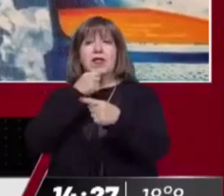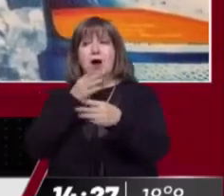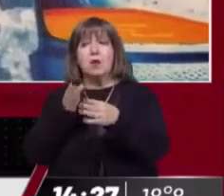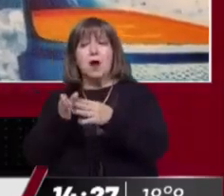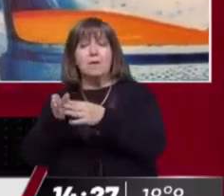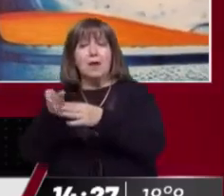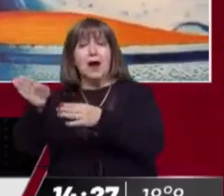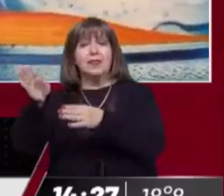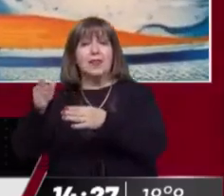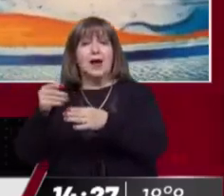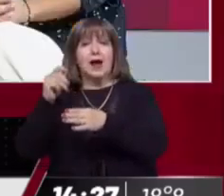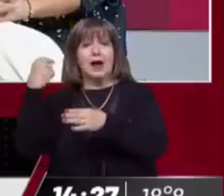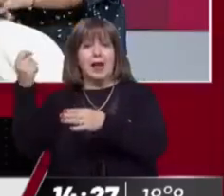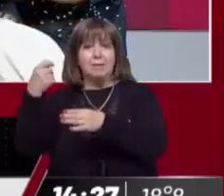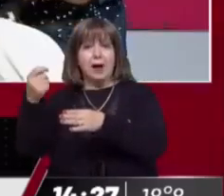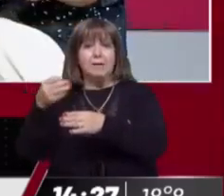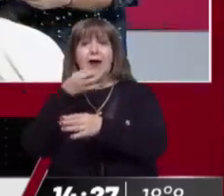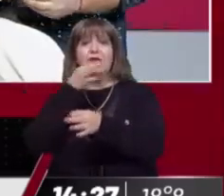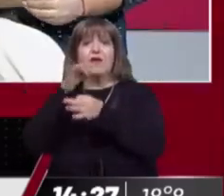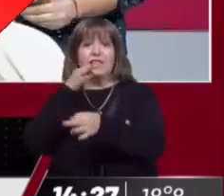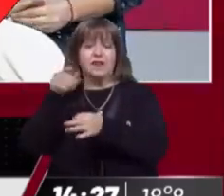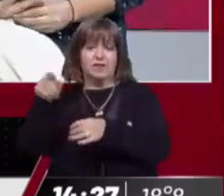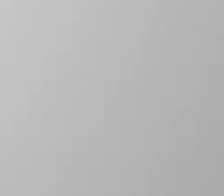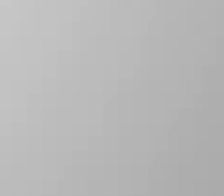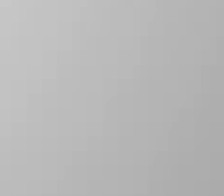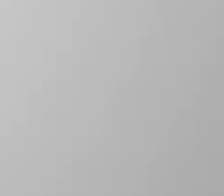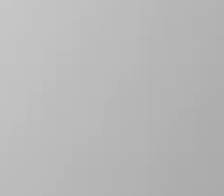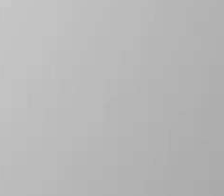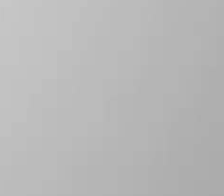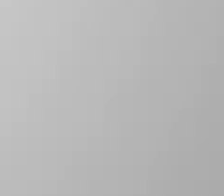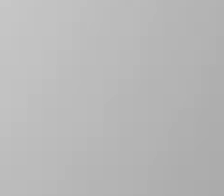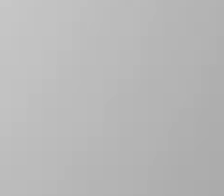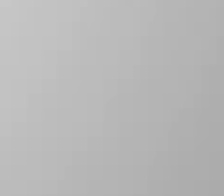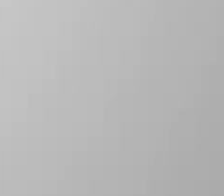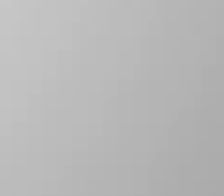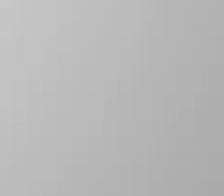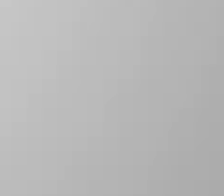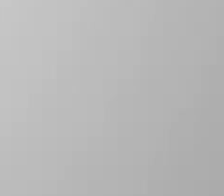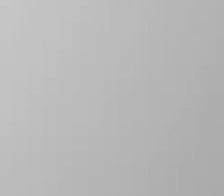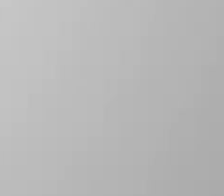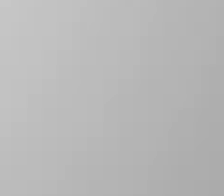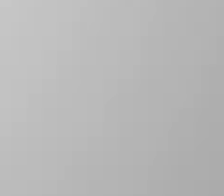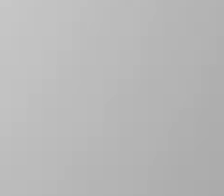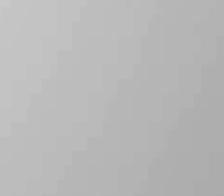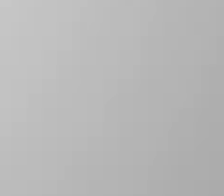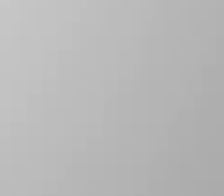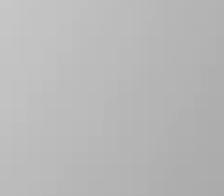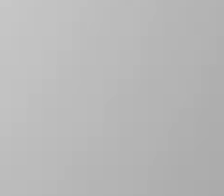Pampa y se está vendiendo. Bien, gracias, Nina. Vamos a seguirlo este tema porque tiene muchos capítulos.